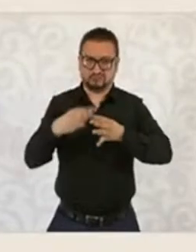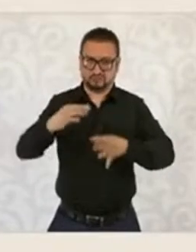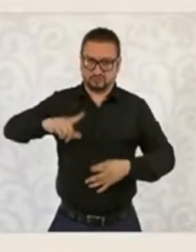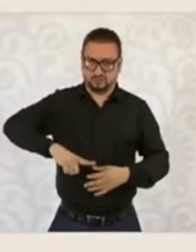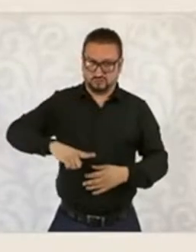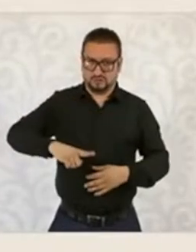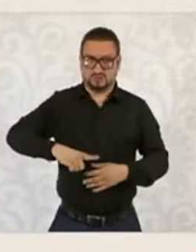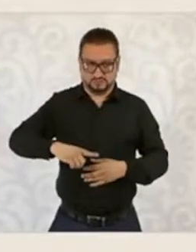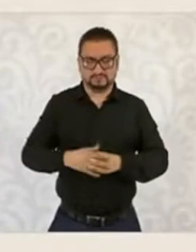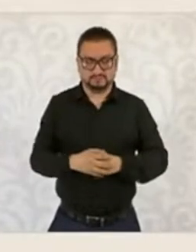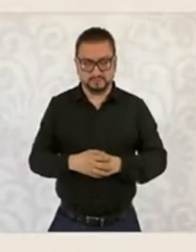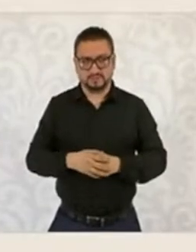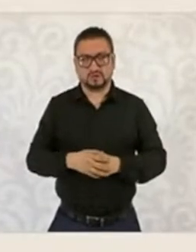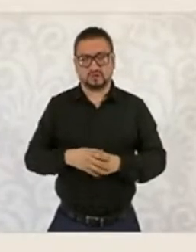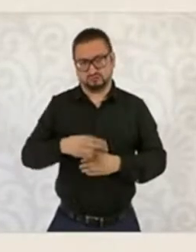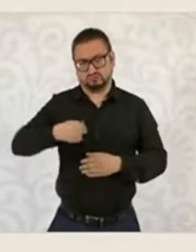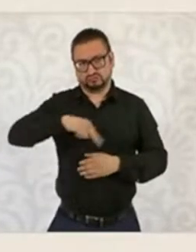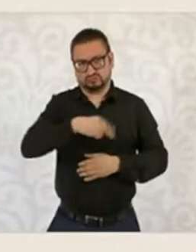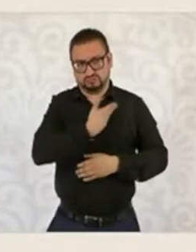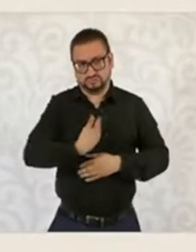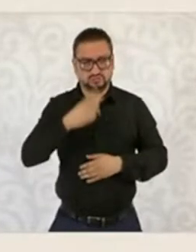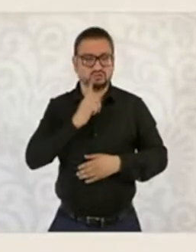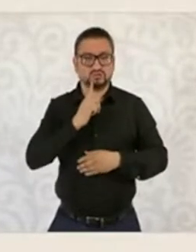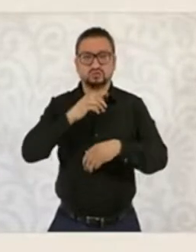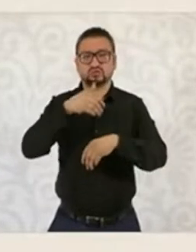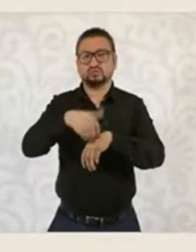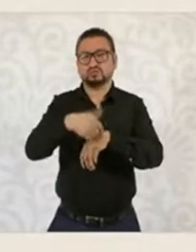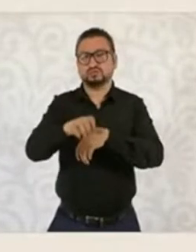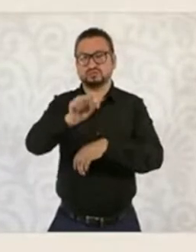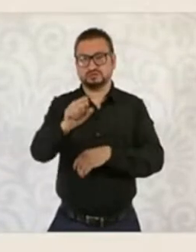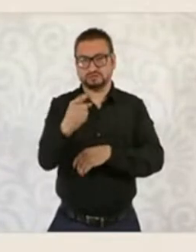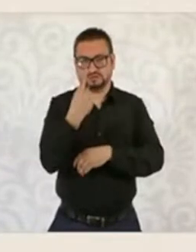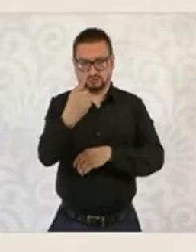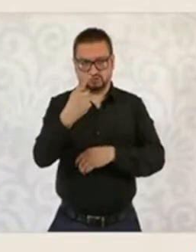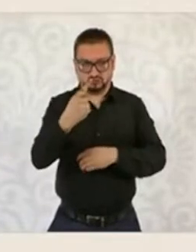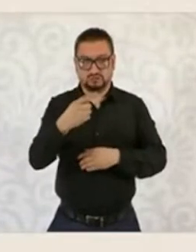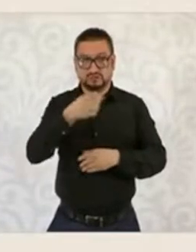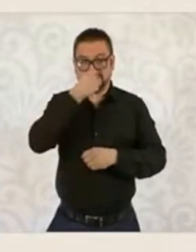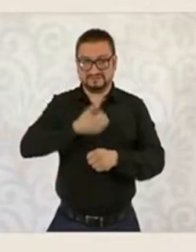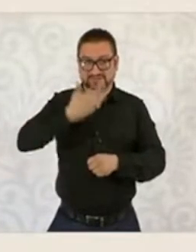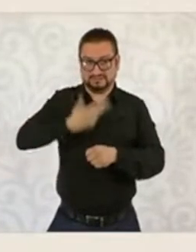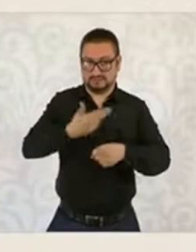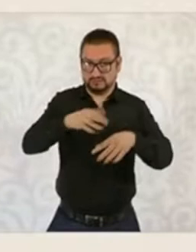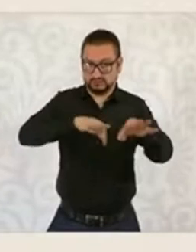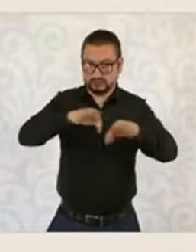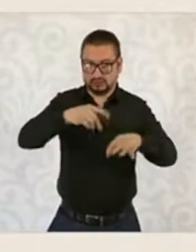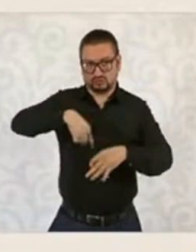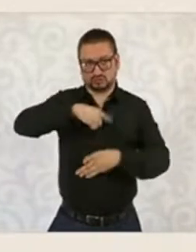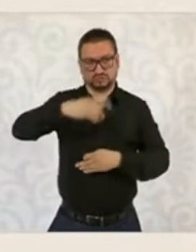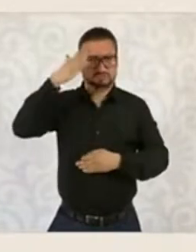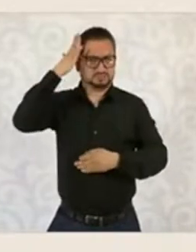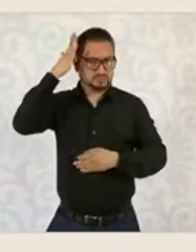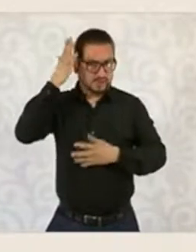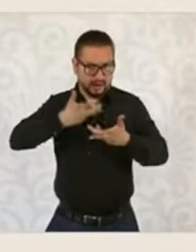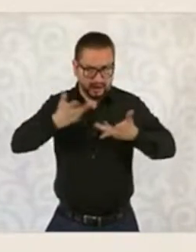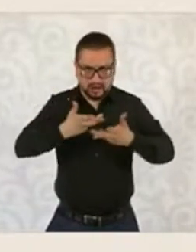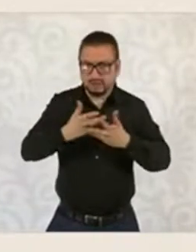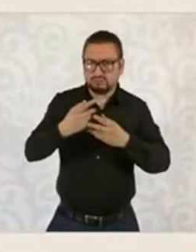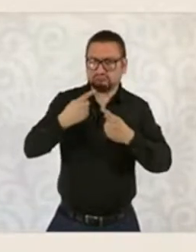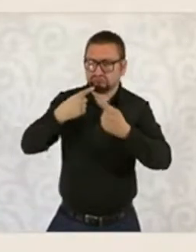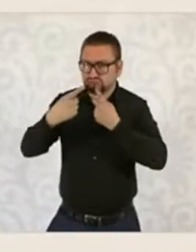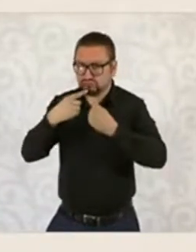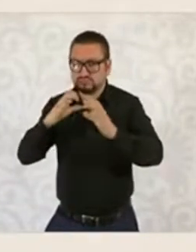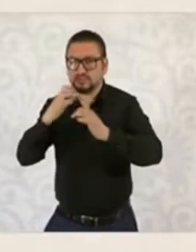gobierno de nuestra presidenta, el número 61, y desde la Secretaría de Trabajo encabezamos estas tareas de coordinación